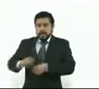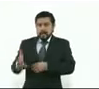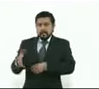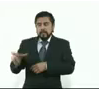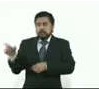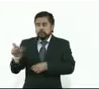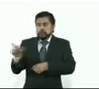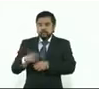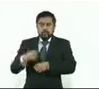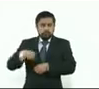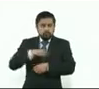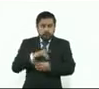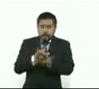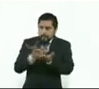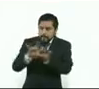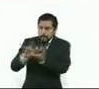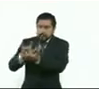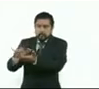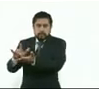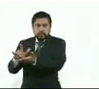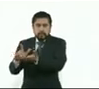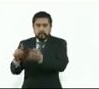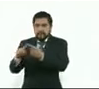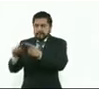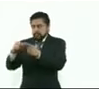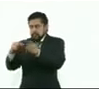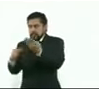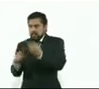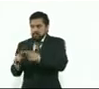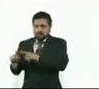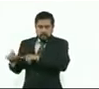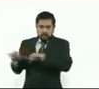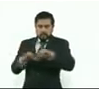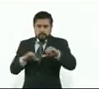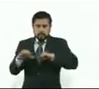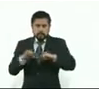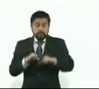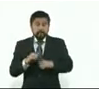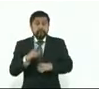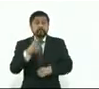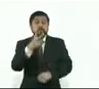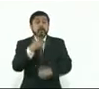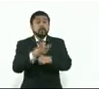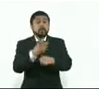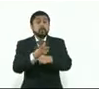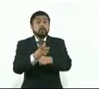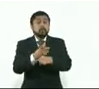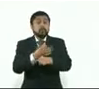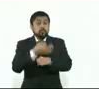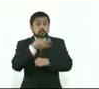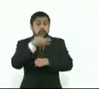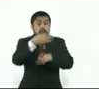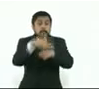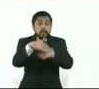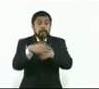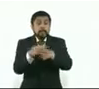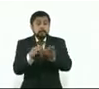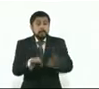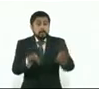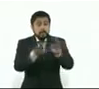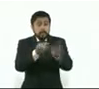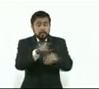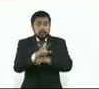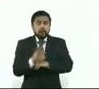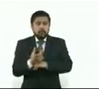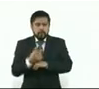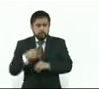acciones. Lo segundo que es importante mencionar es que vamos a apoyar también para la construcción